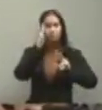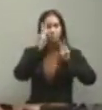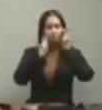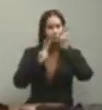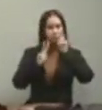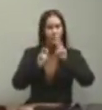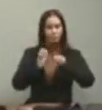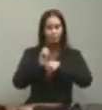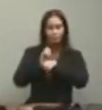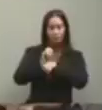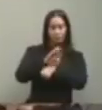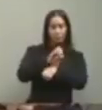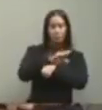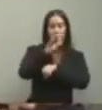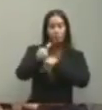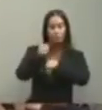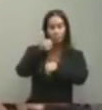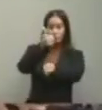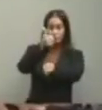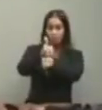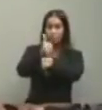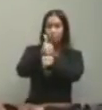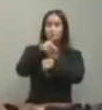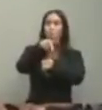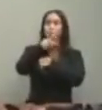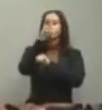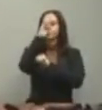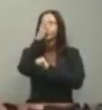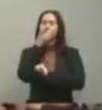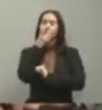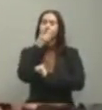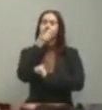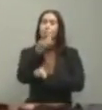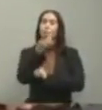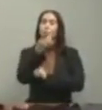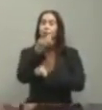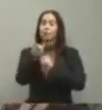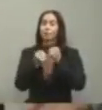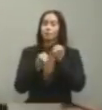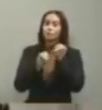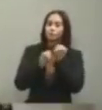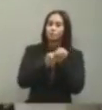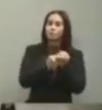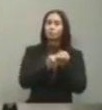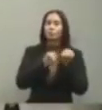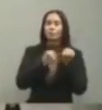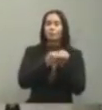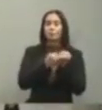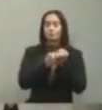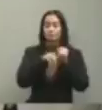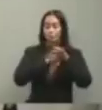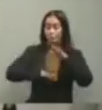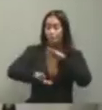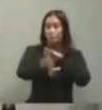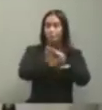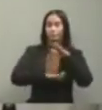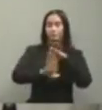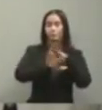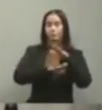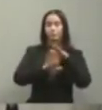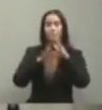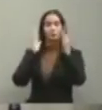epidemiológica establecida en el país y que se ha reforzado en base a el